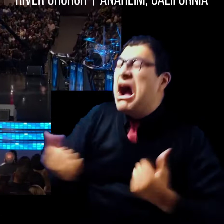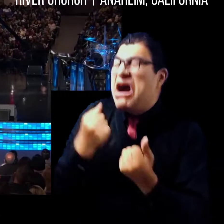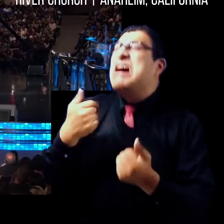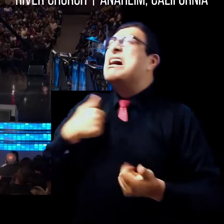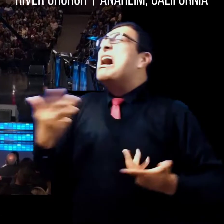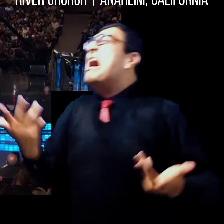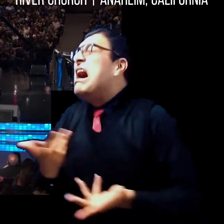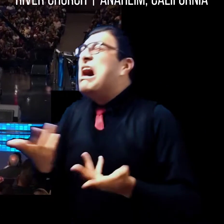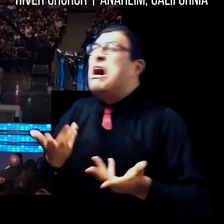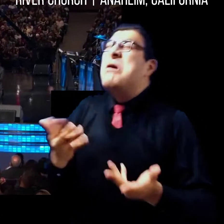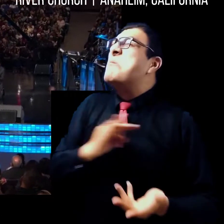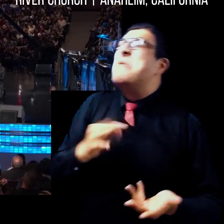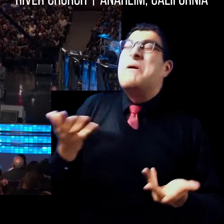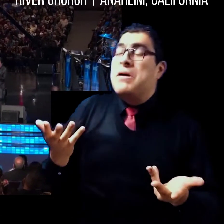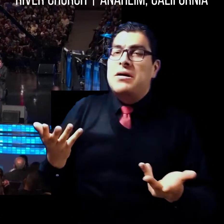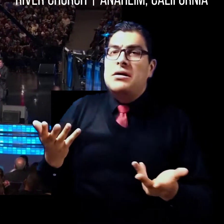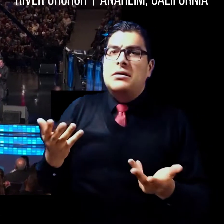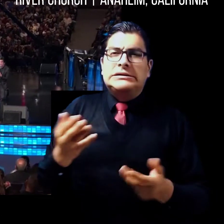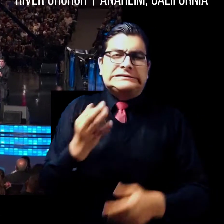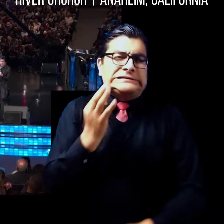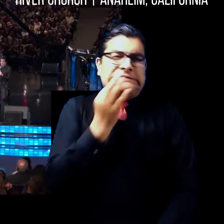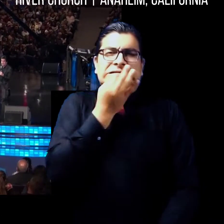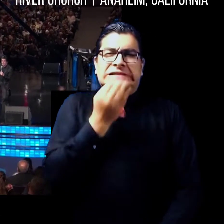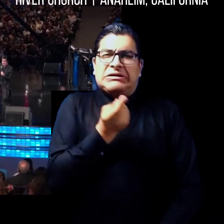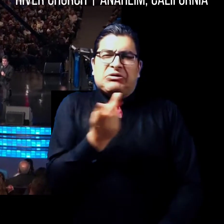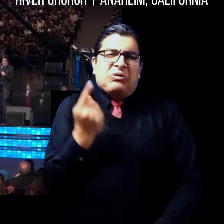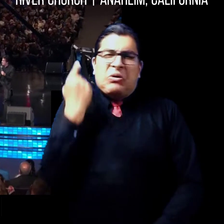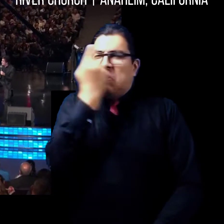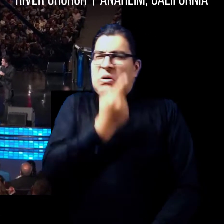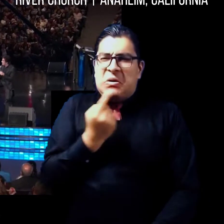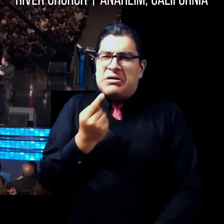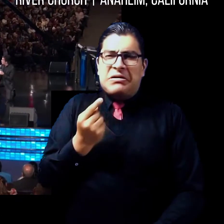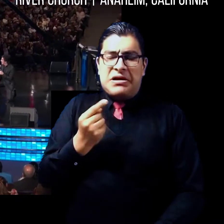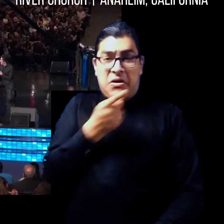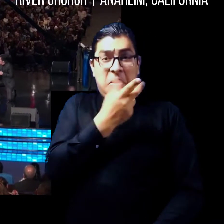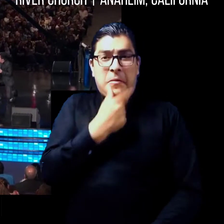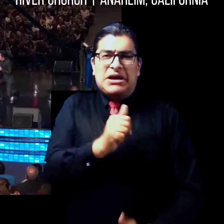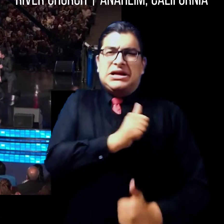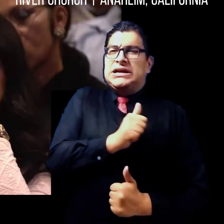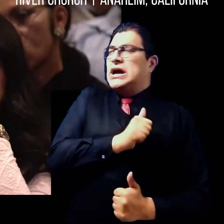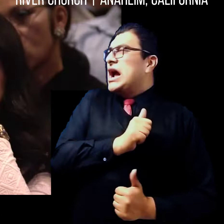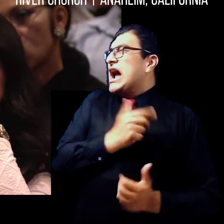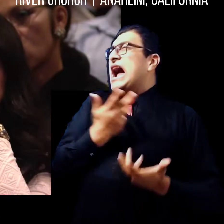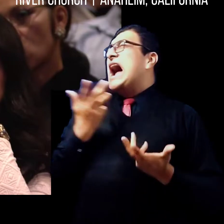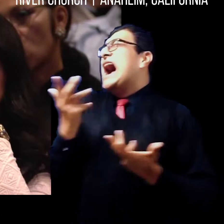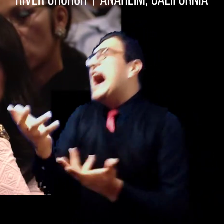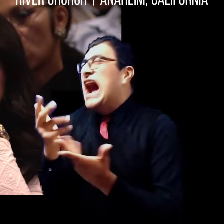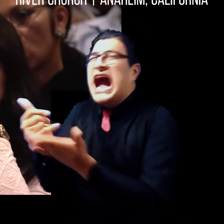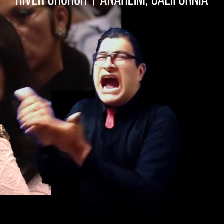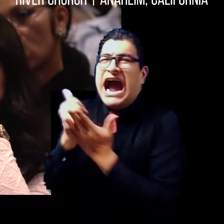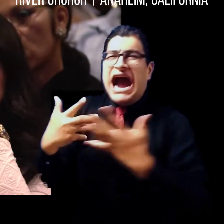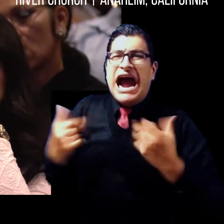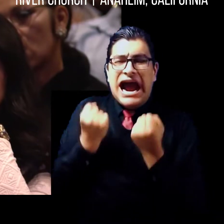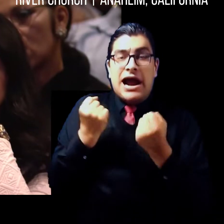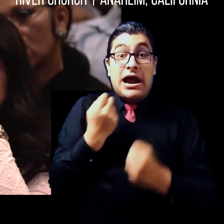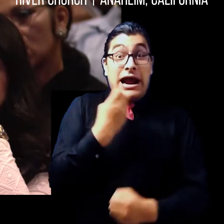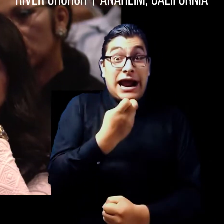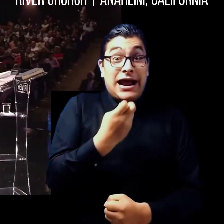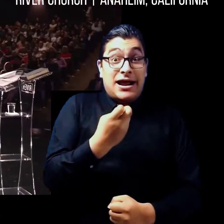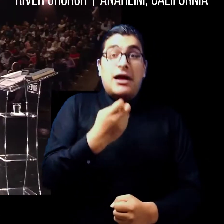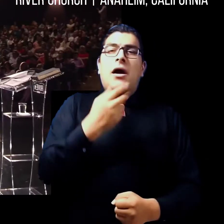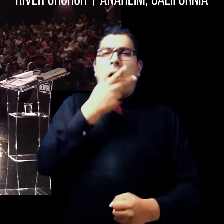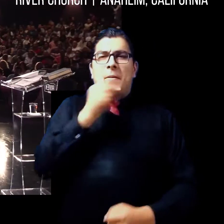salvo? En cuestiones de unas horas, el carcelero rogará por la salvación. A lo que